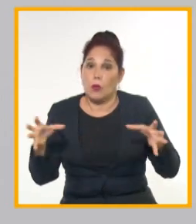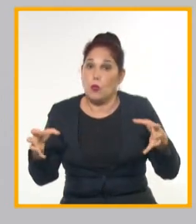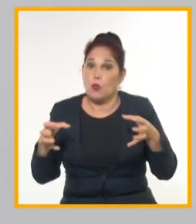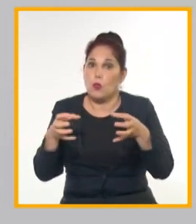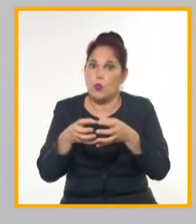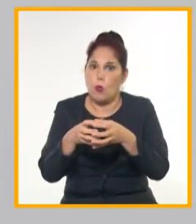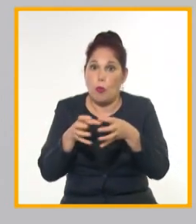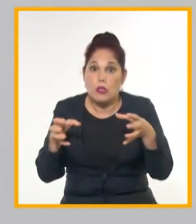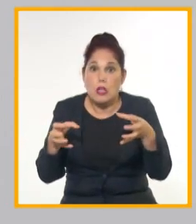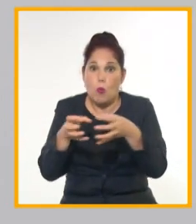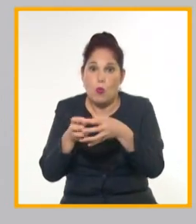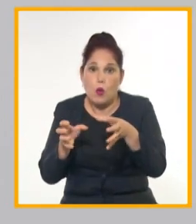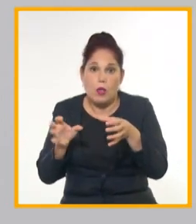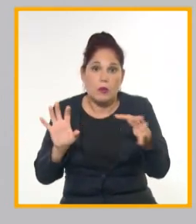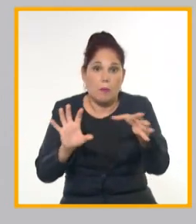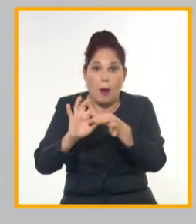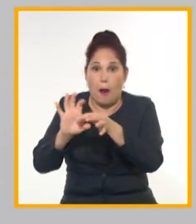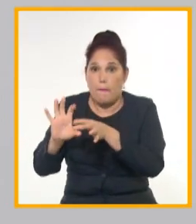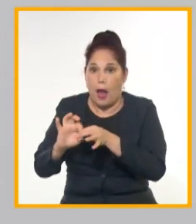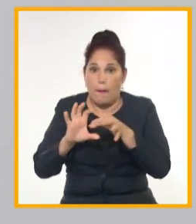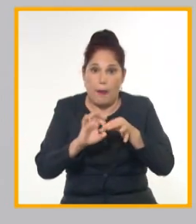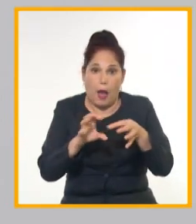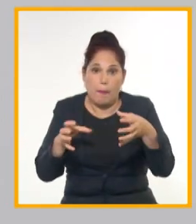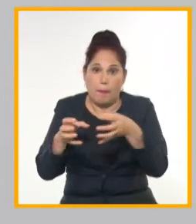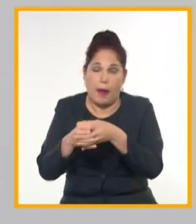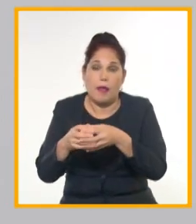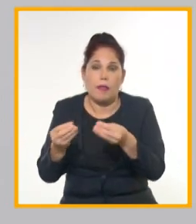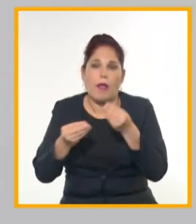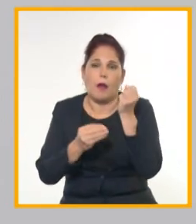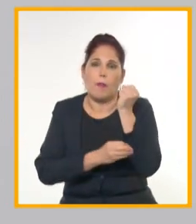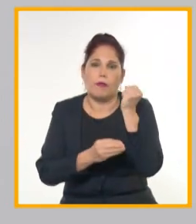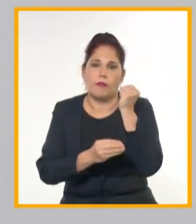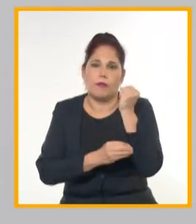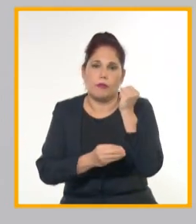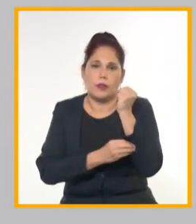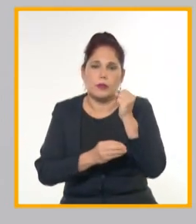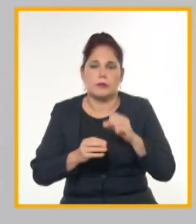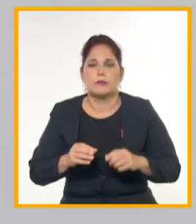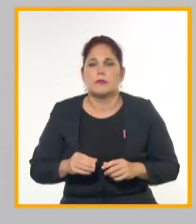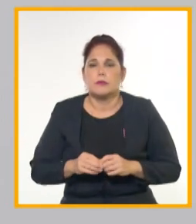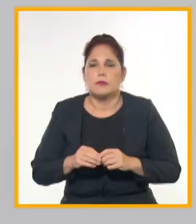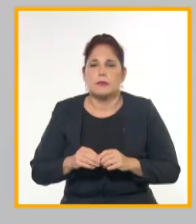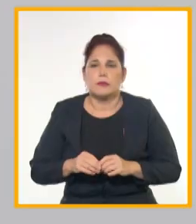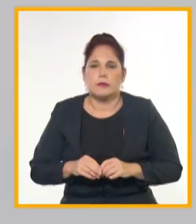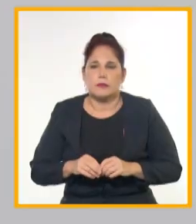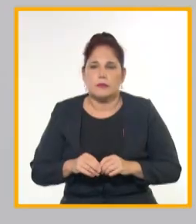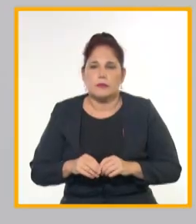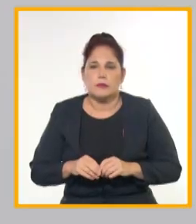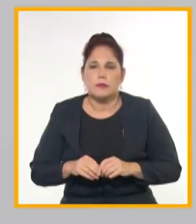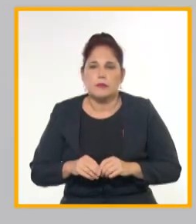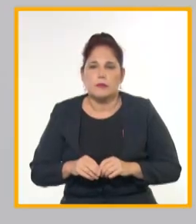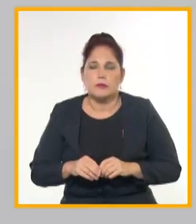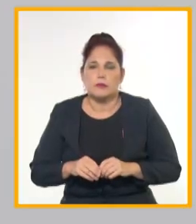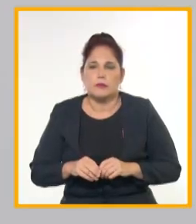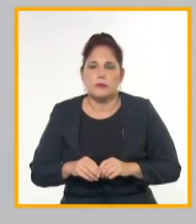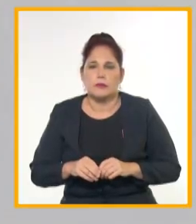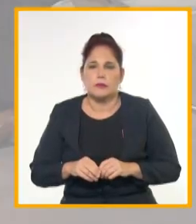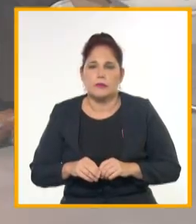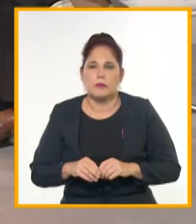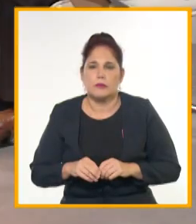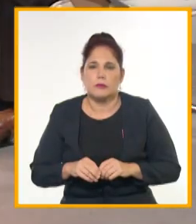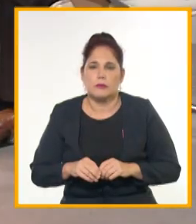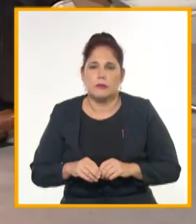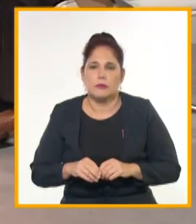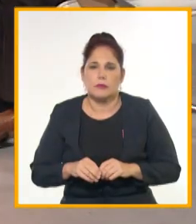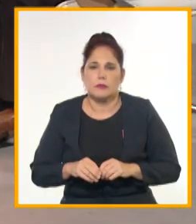que obtuvo Pachacuti. Sí, ¿y qué te parece entonces a ti que haya acontecido precisamente en este momento? Claro, yo creo